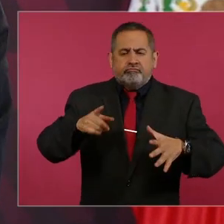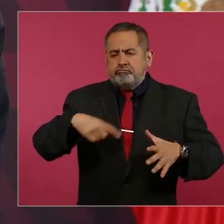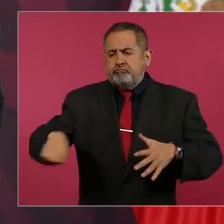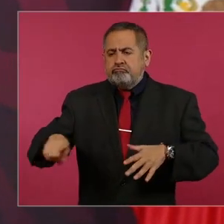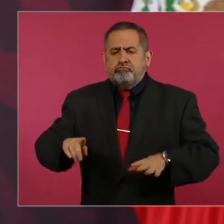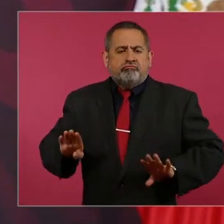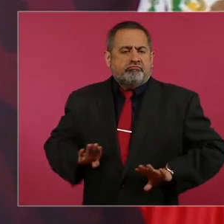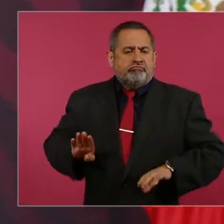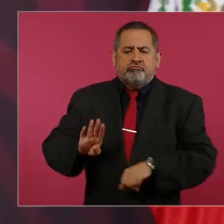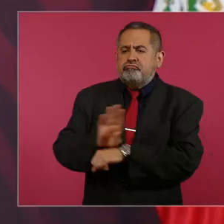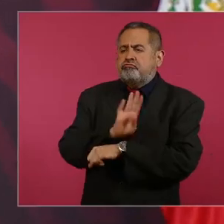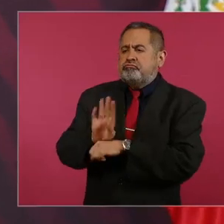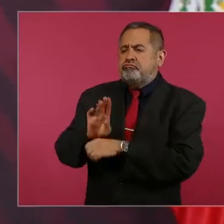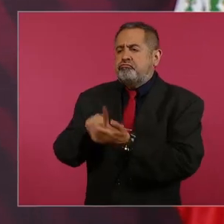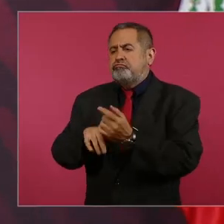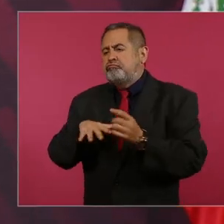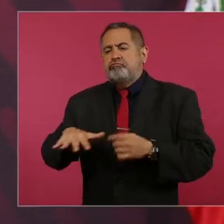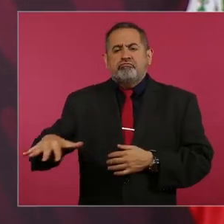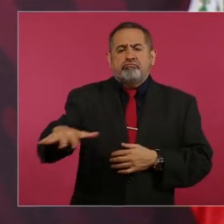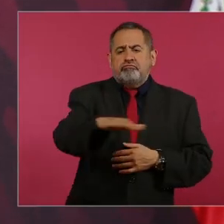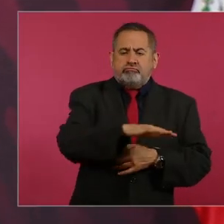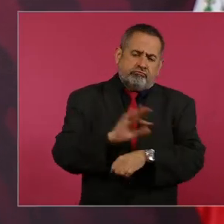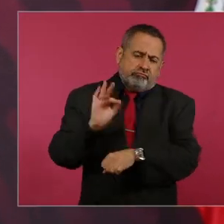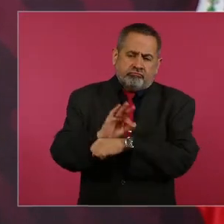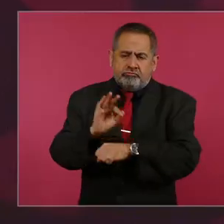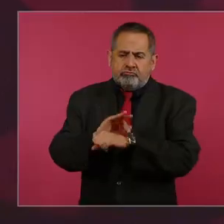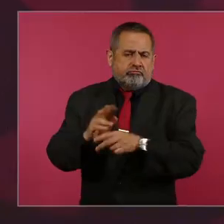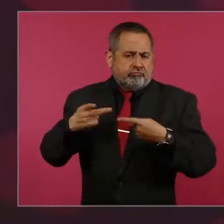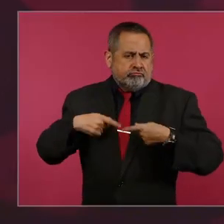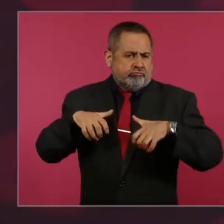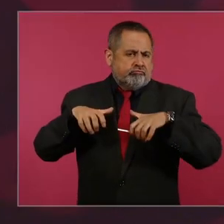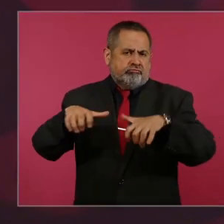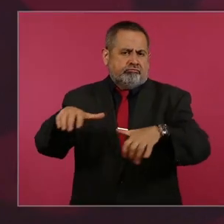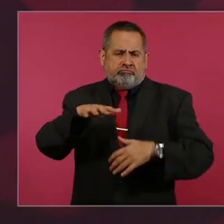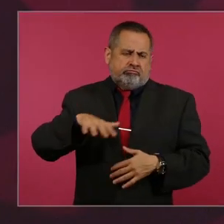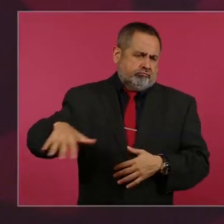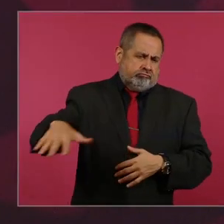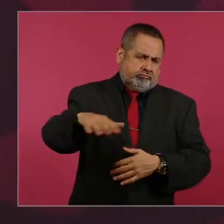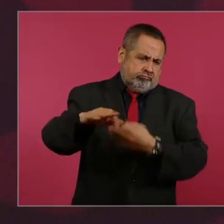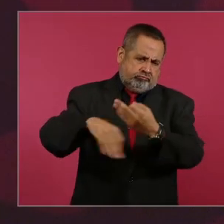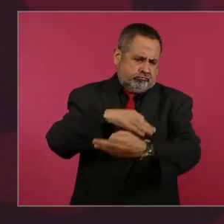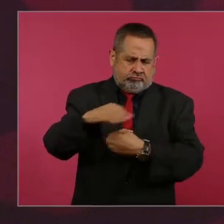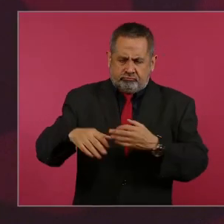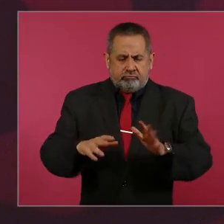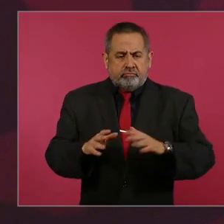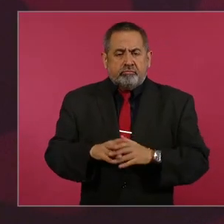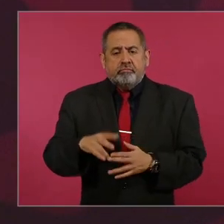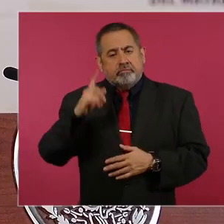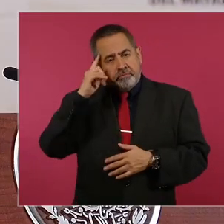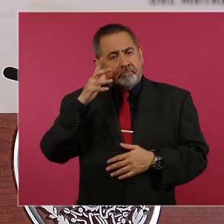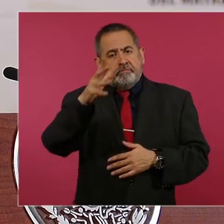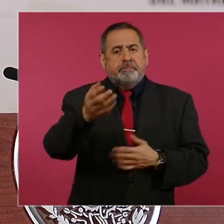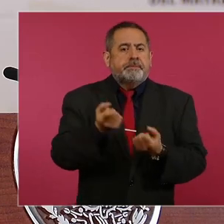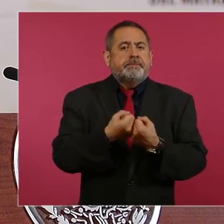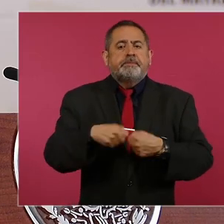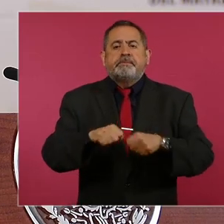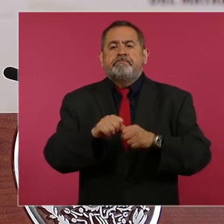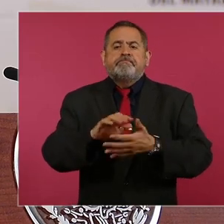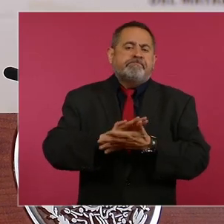beneficio del pueblo, en beneficio de todos, lograr una sociedad mejor,